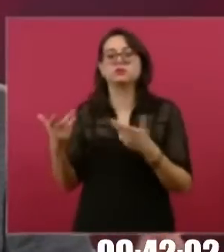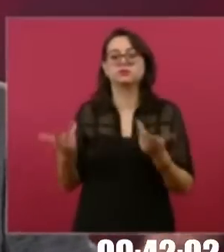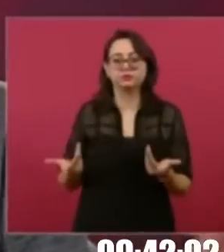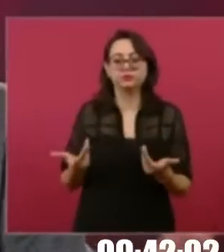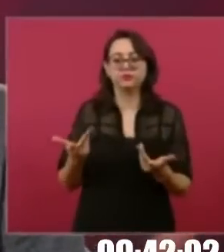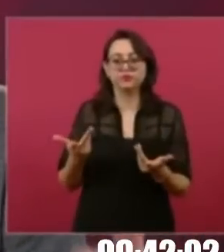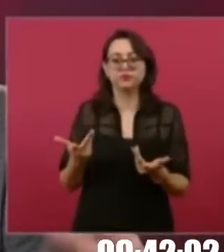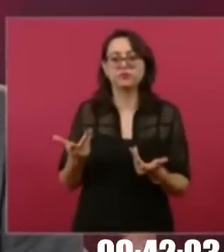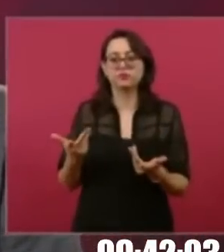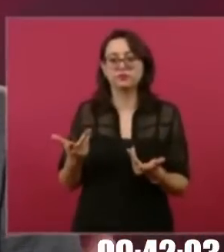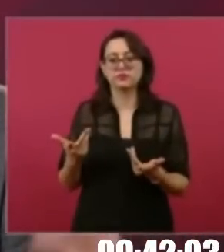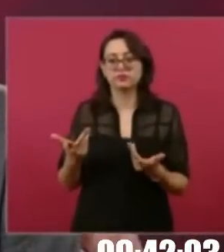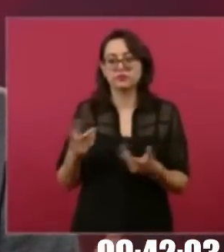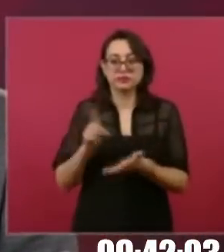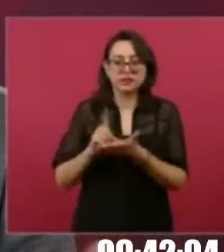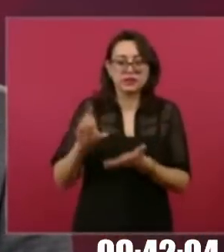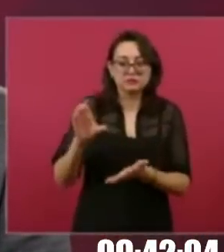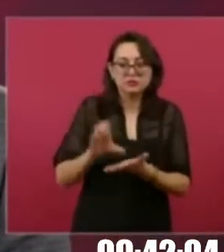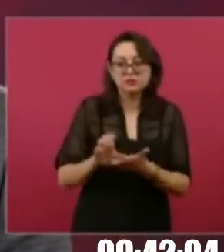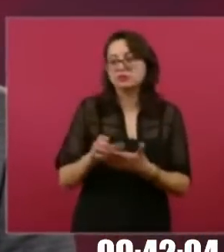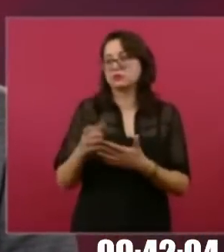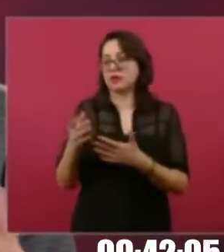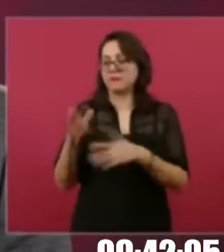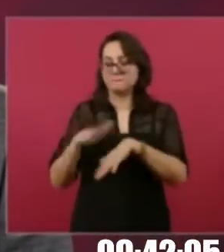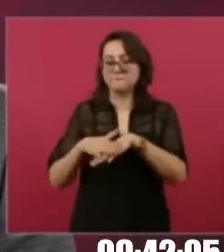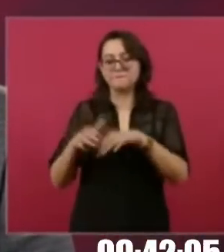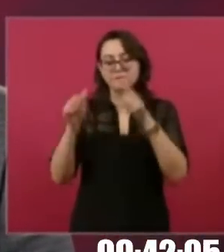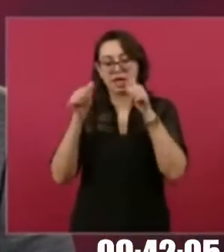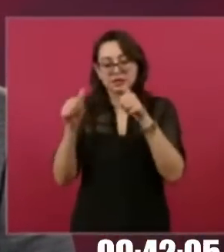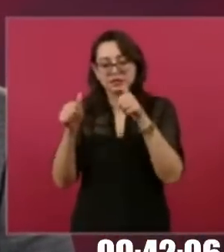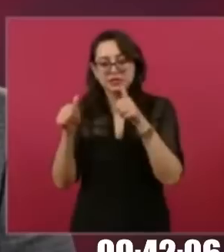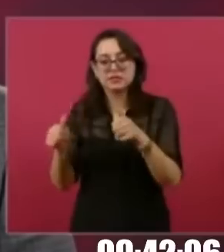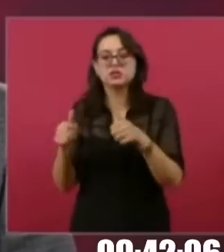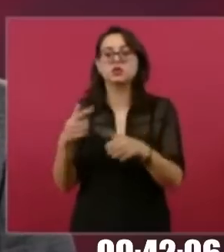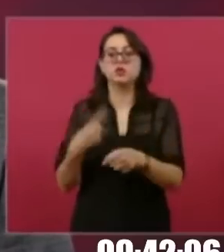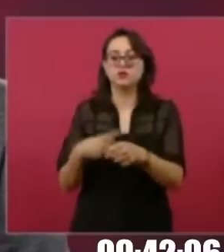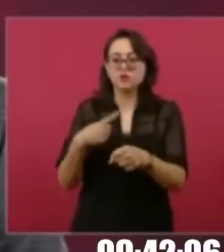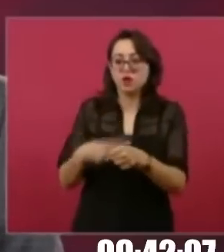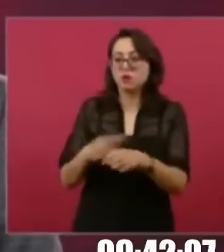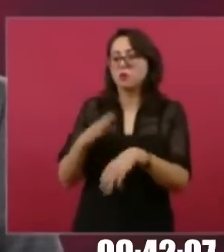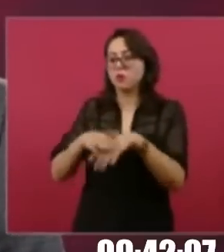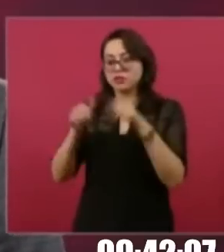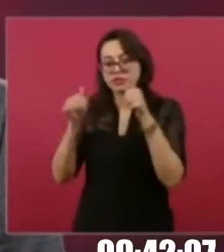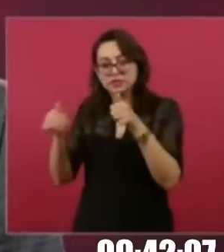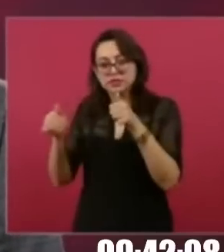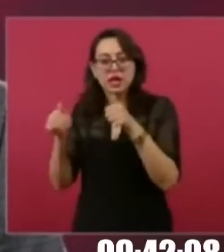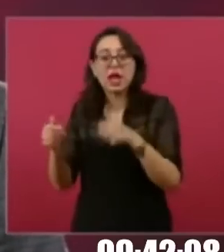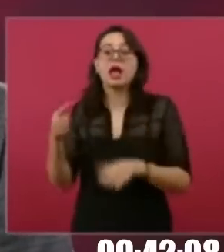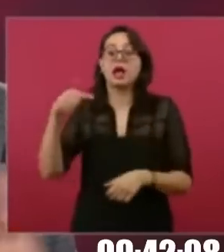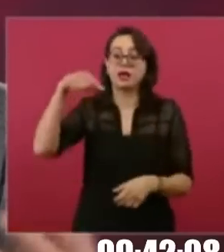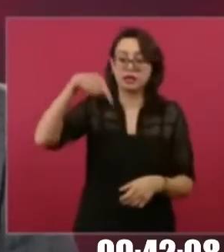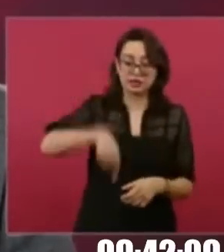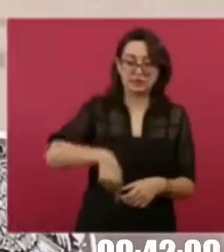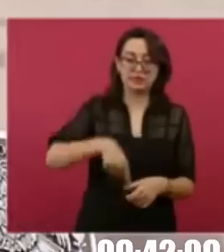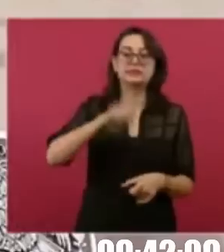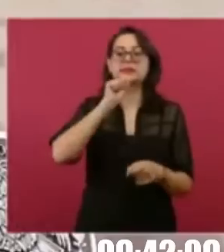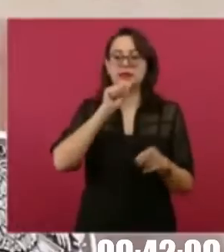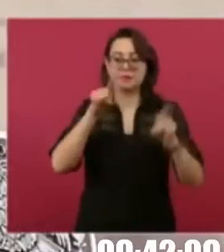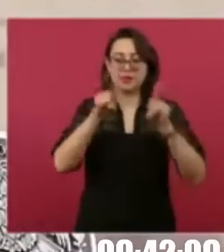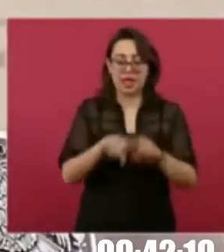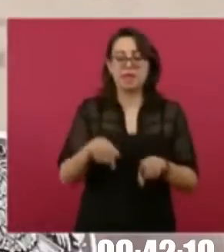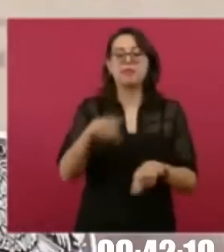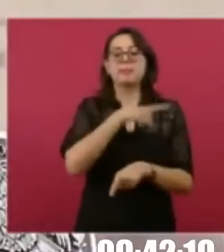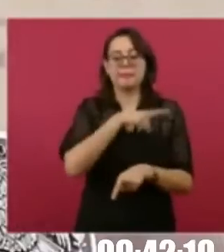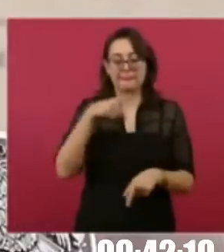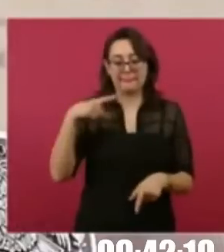siguiendo a los que tienen alguna discapacidad o que tienen mermada su salud Esto es lo que se debe hacer que se está